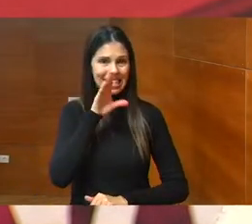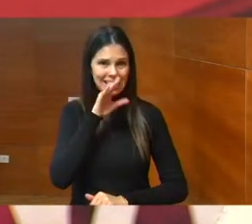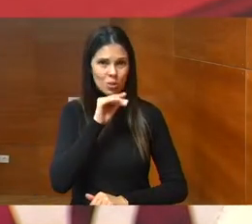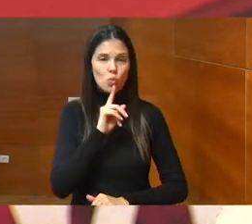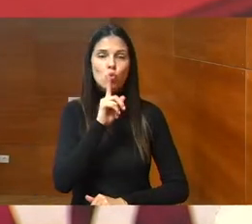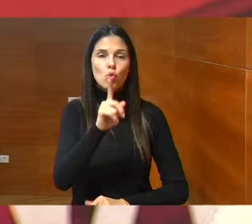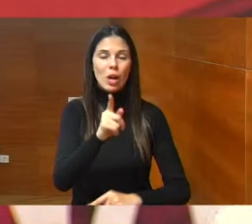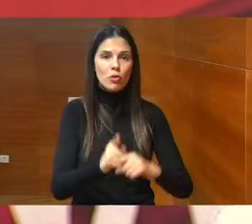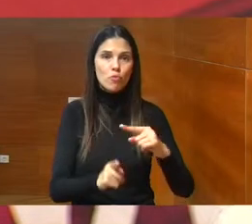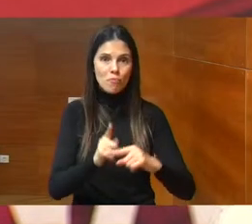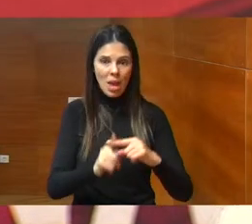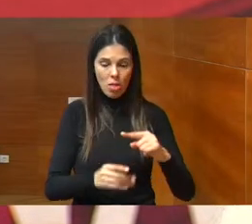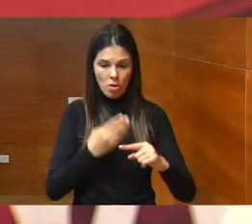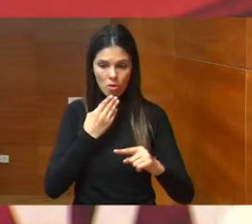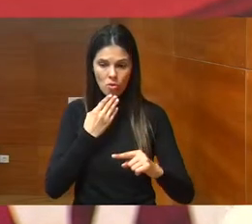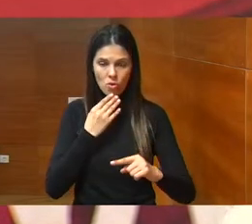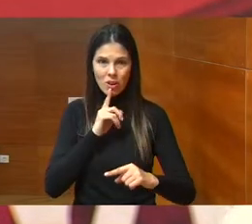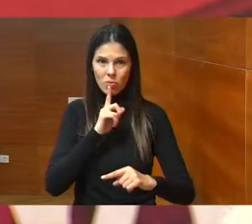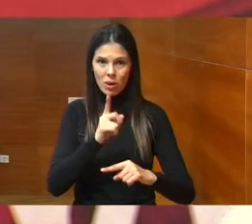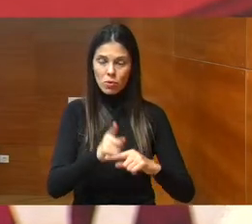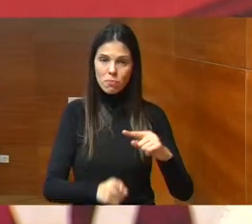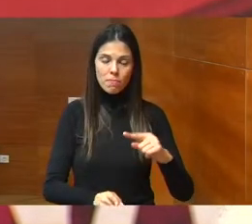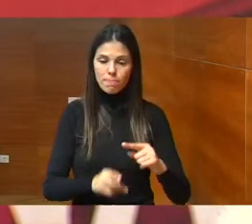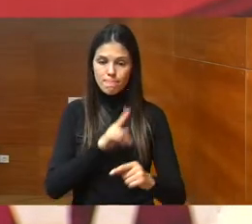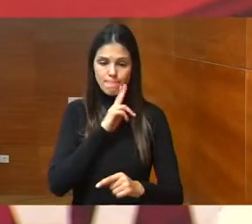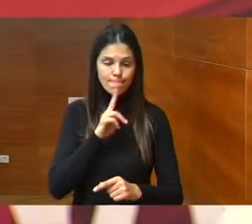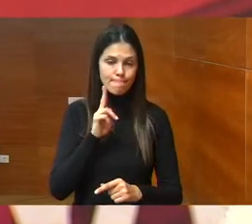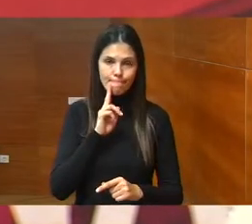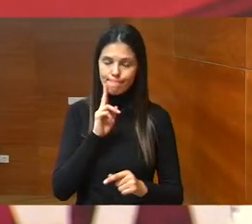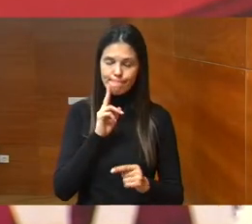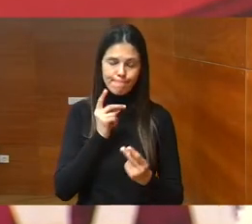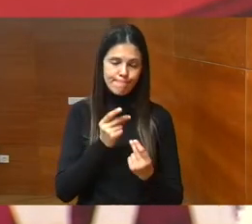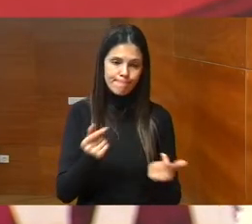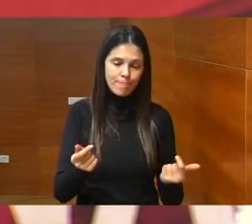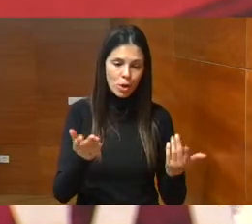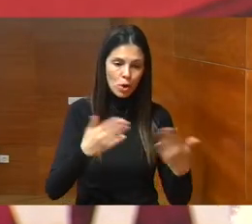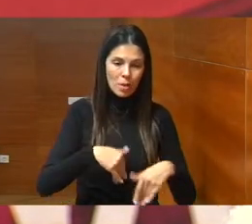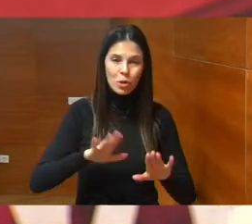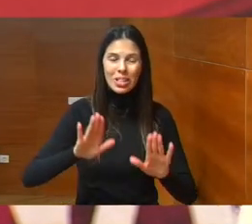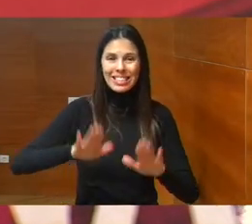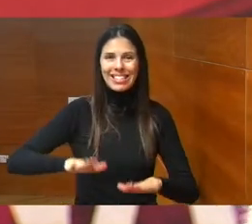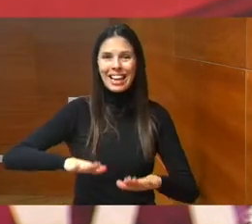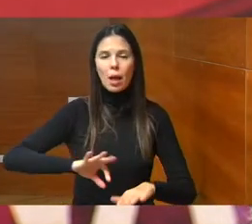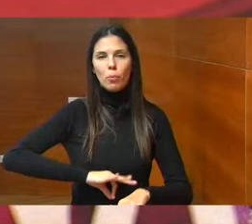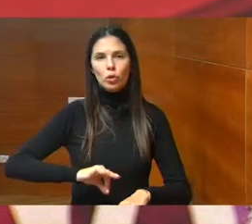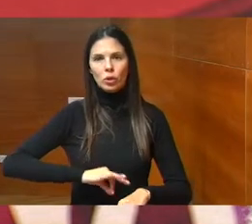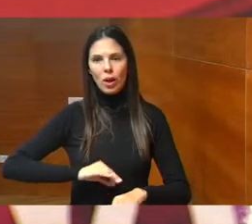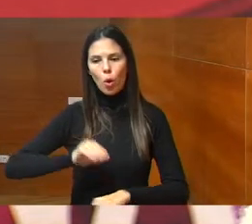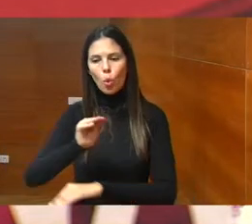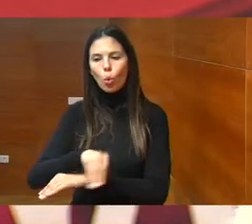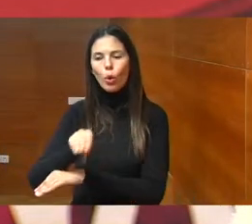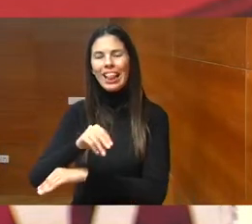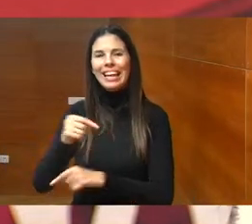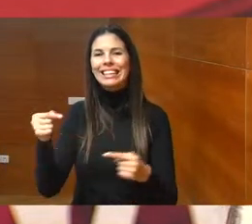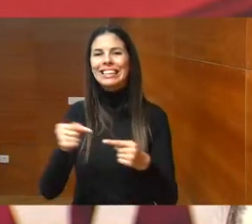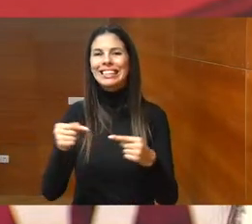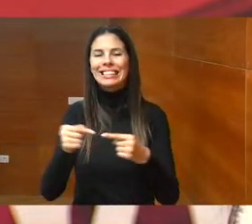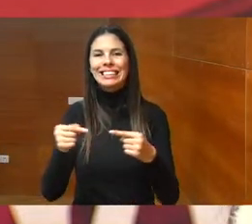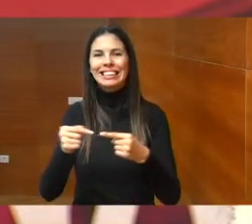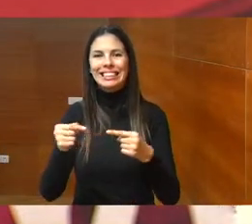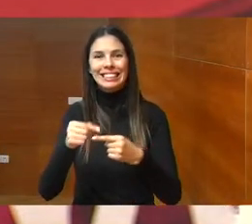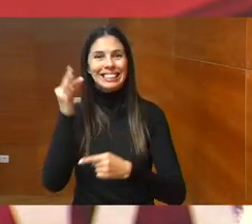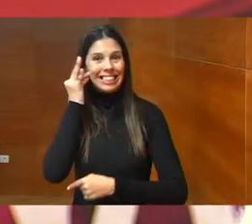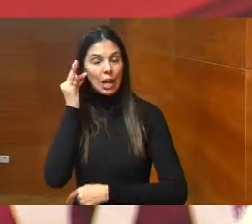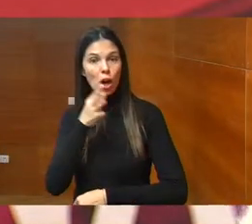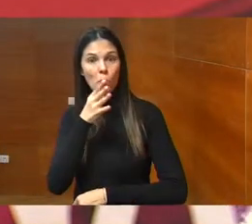deidade Bueno pues queda sin ahí pero queda en pontevedra a cargo de astillas sea